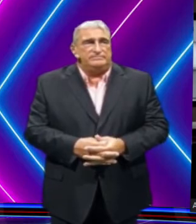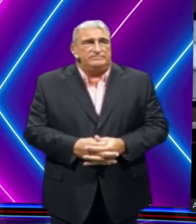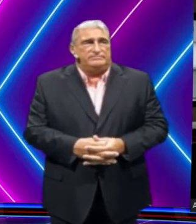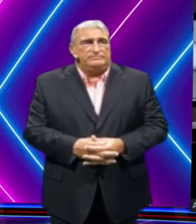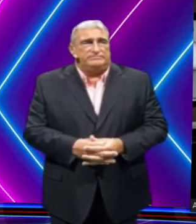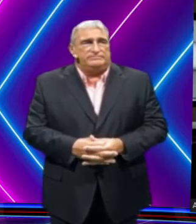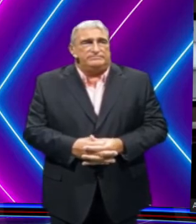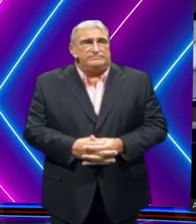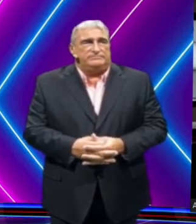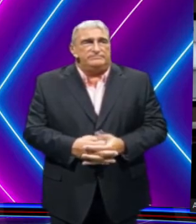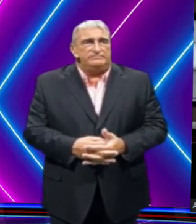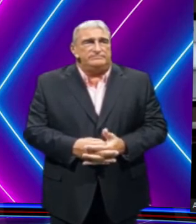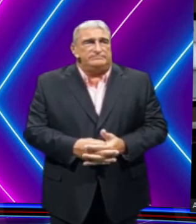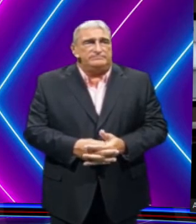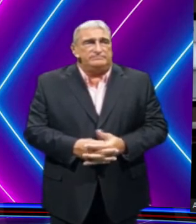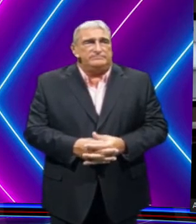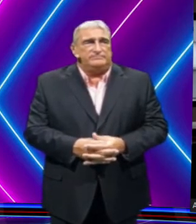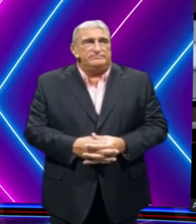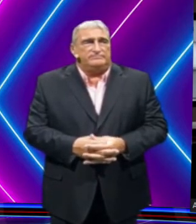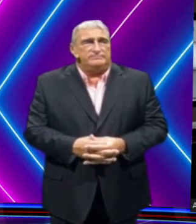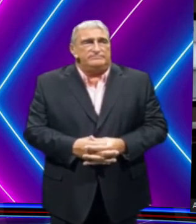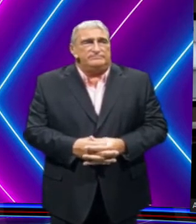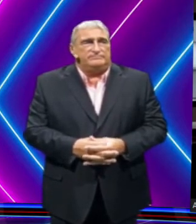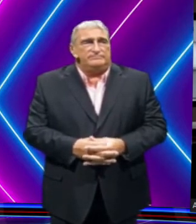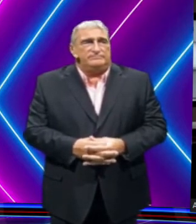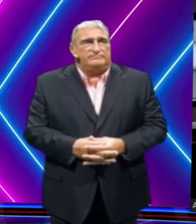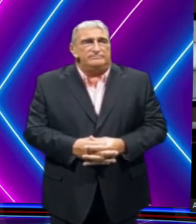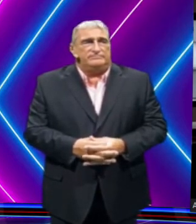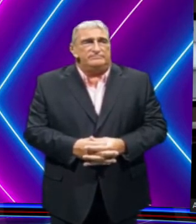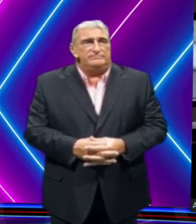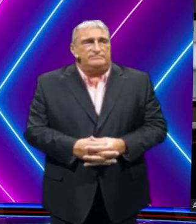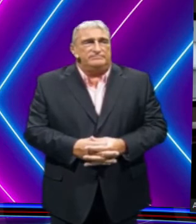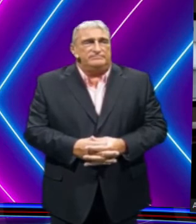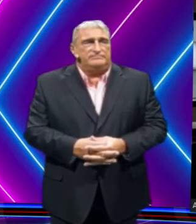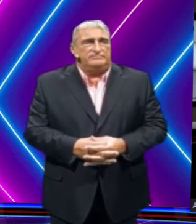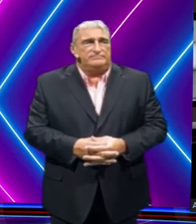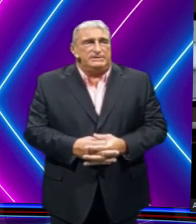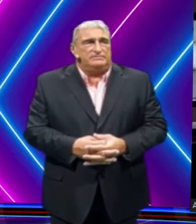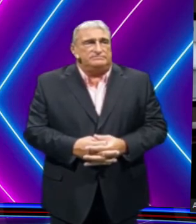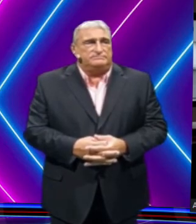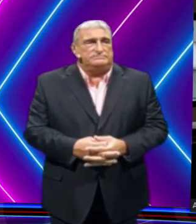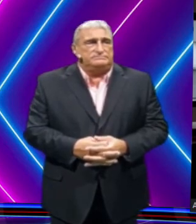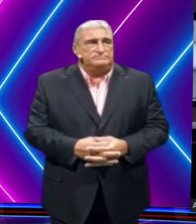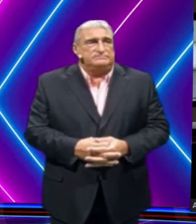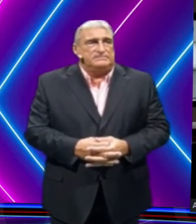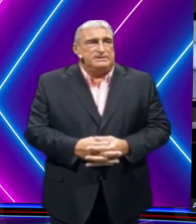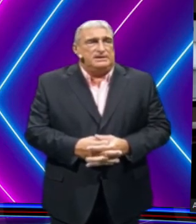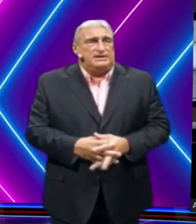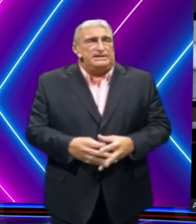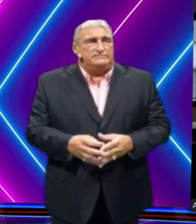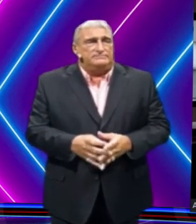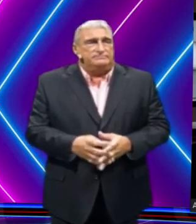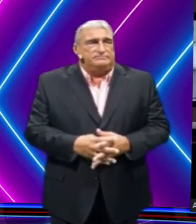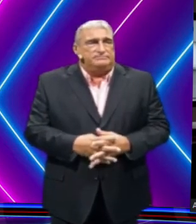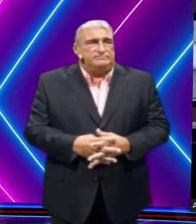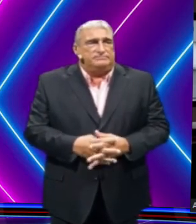que estuvo sentado con Roca y estuvo sentado con el CEO de Clarín. Claro. Cómprenlo